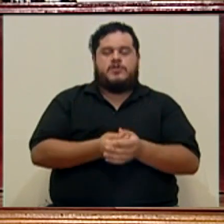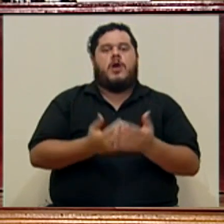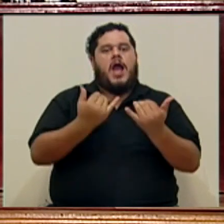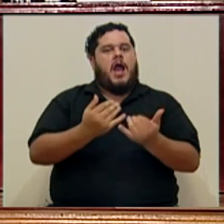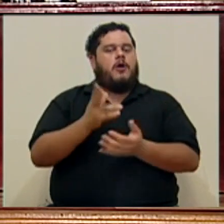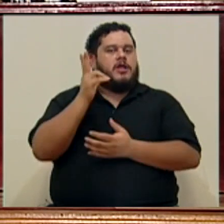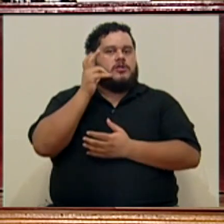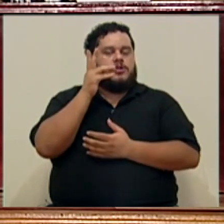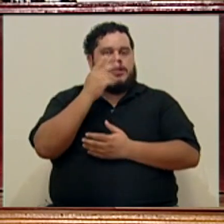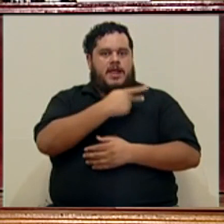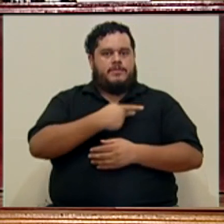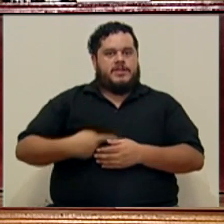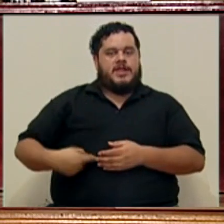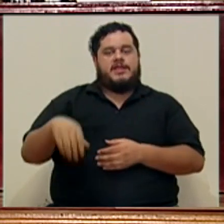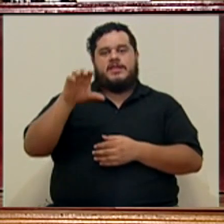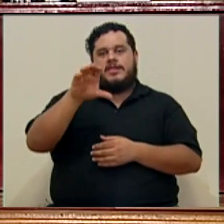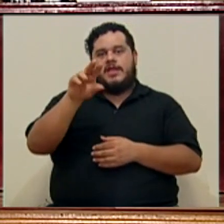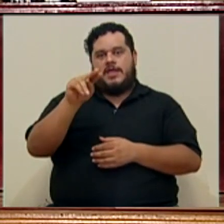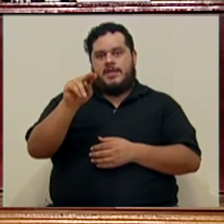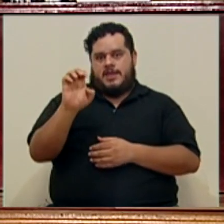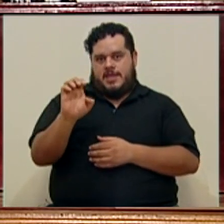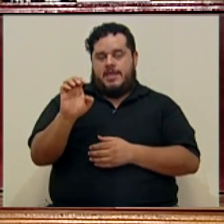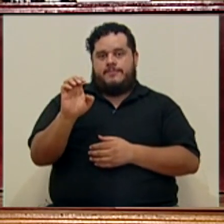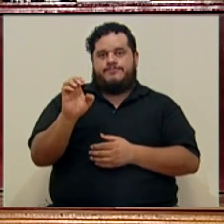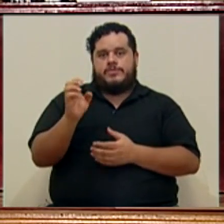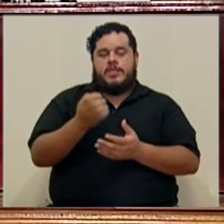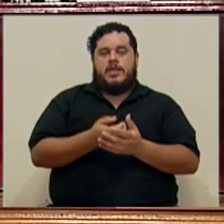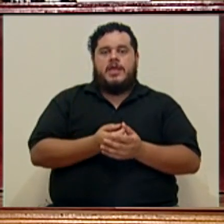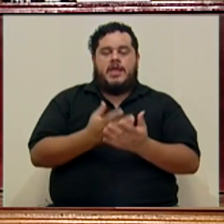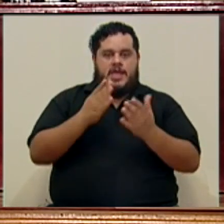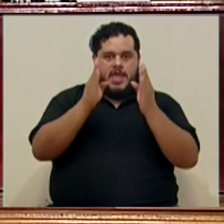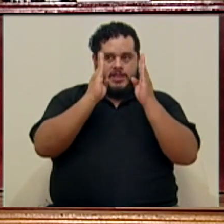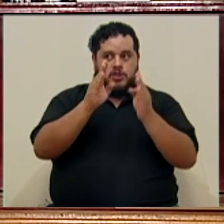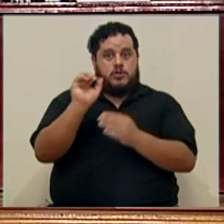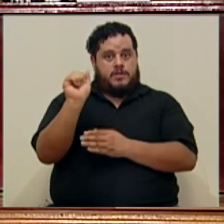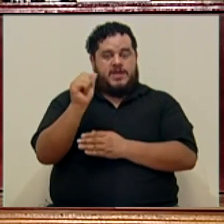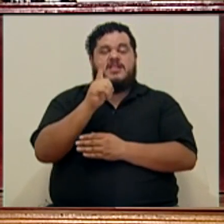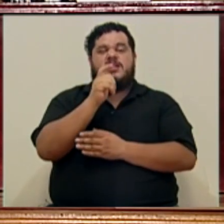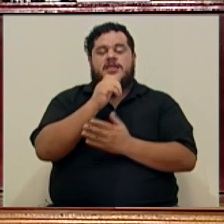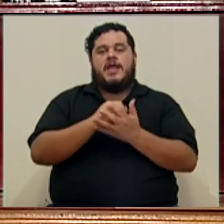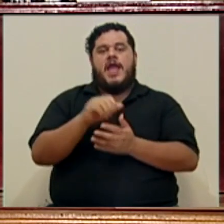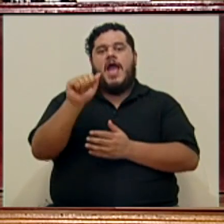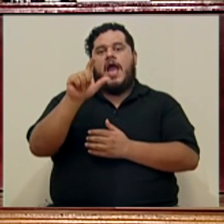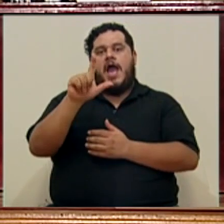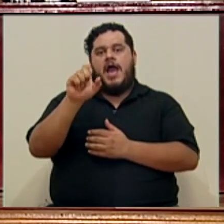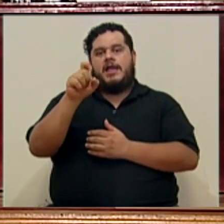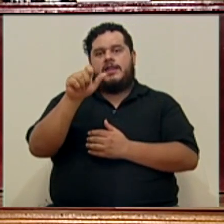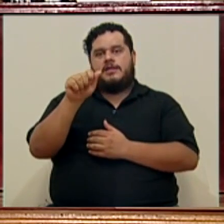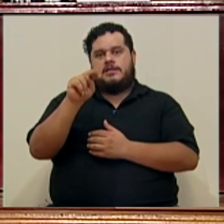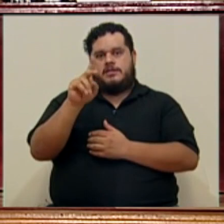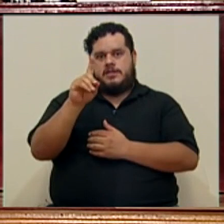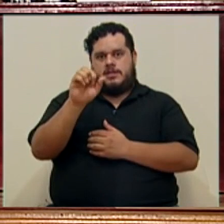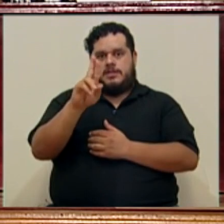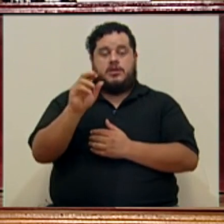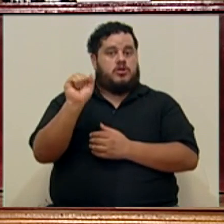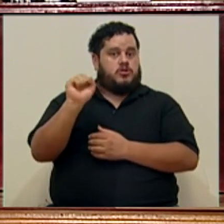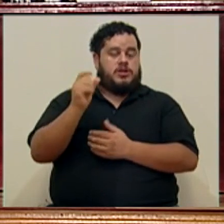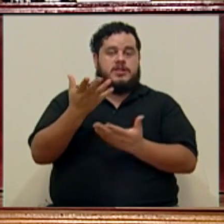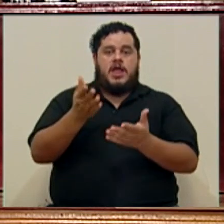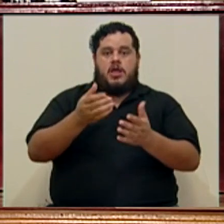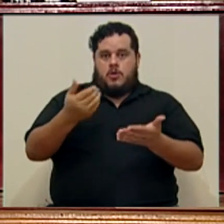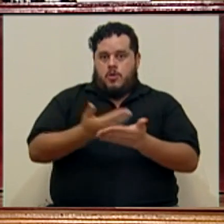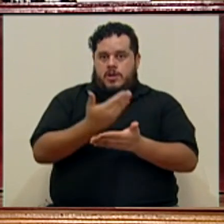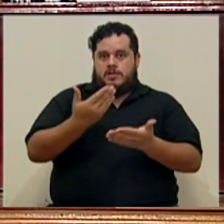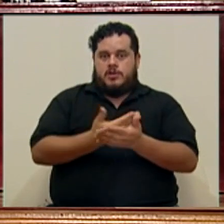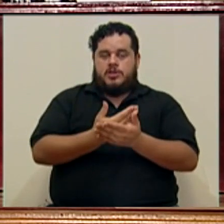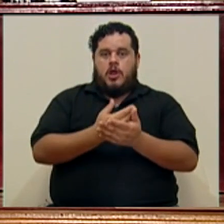al presidente de la Comisión Nacional de Prevención de Riesgos y Atención de Emergencias, el señor Alexander Solís, con la actualización de